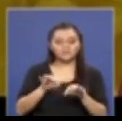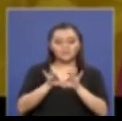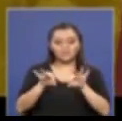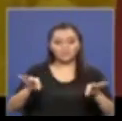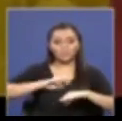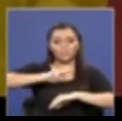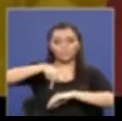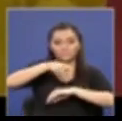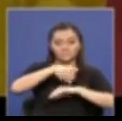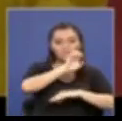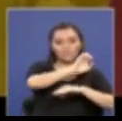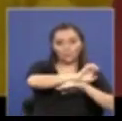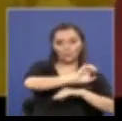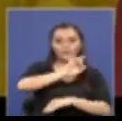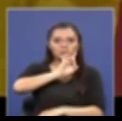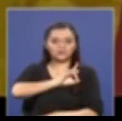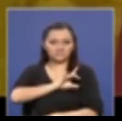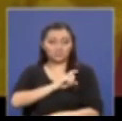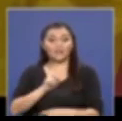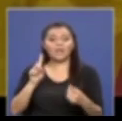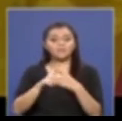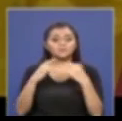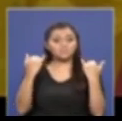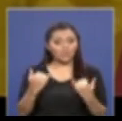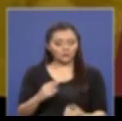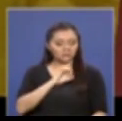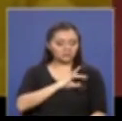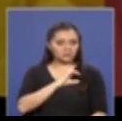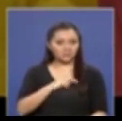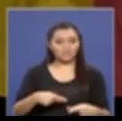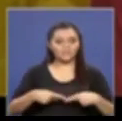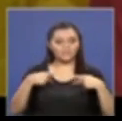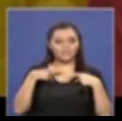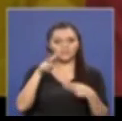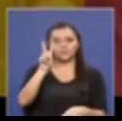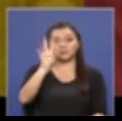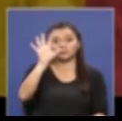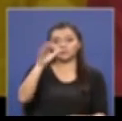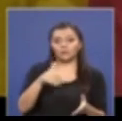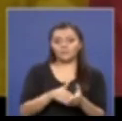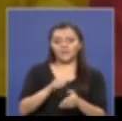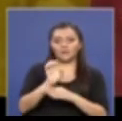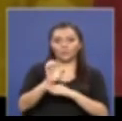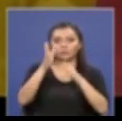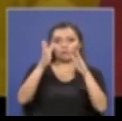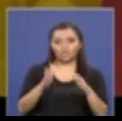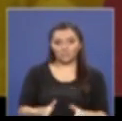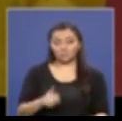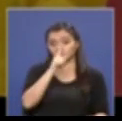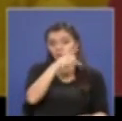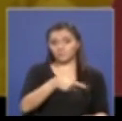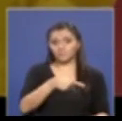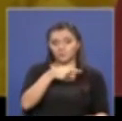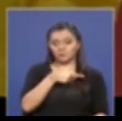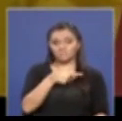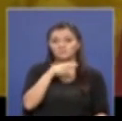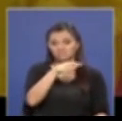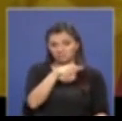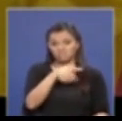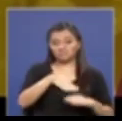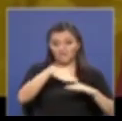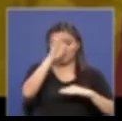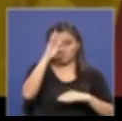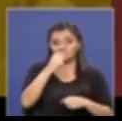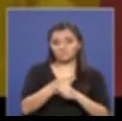Chile y el Ecuador, porque en este momento existen en Chile viviendo aproximadamente 25.000 ecuatorianos y un porcentaje importante de